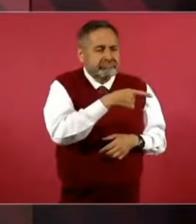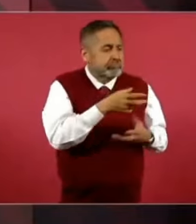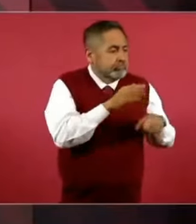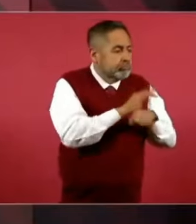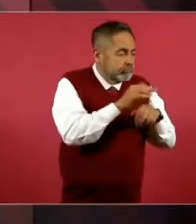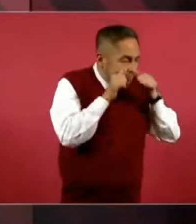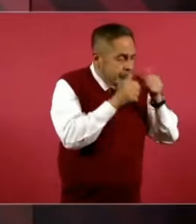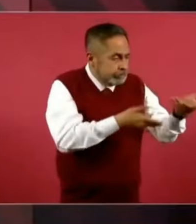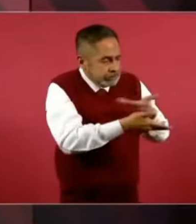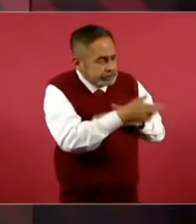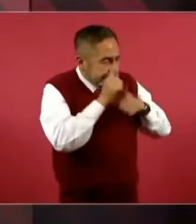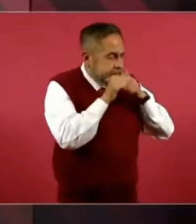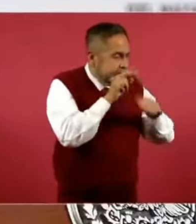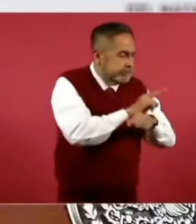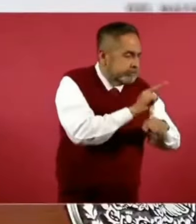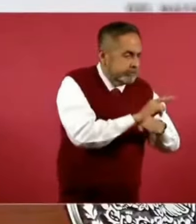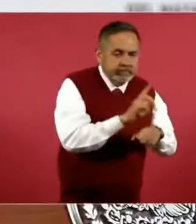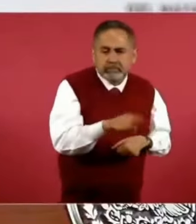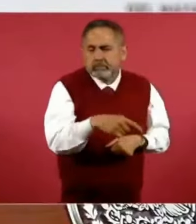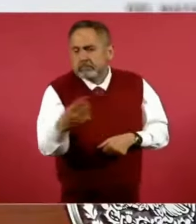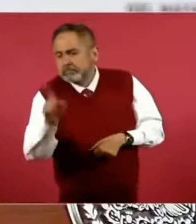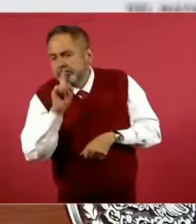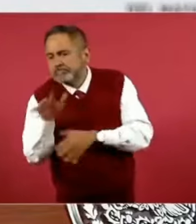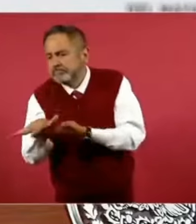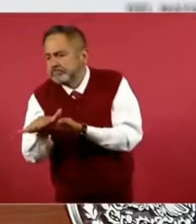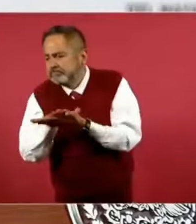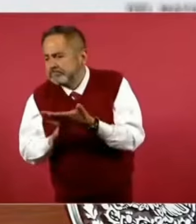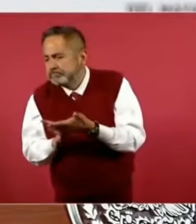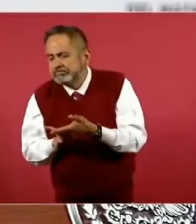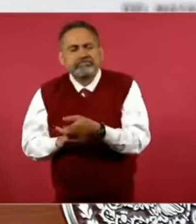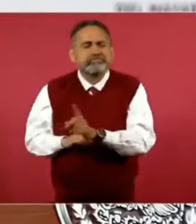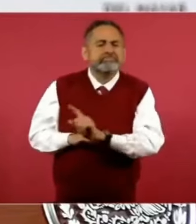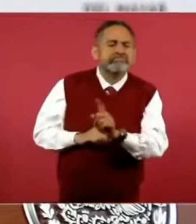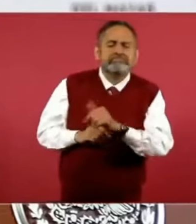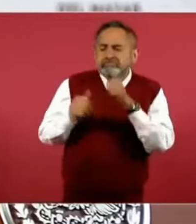los que reciben, no van a encontrar en la antesala